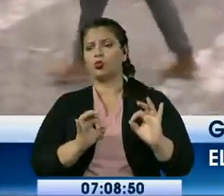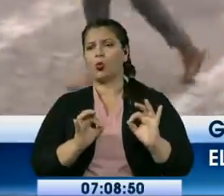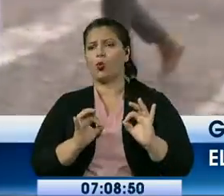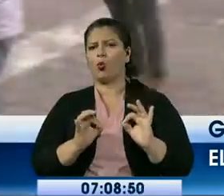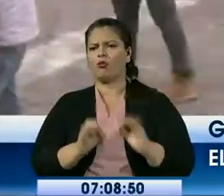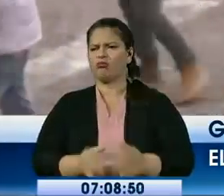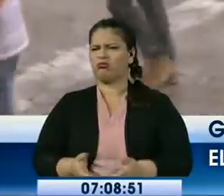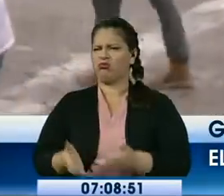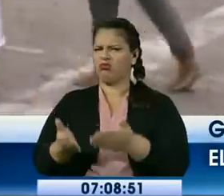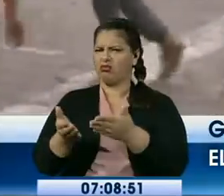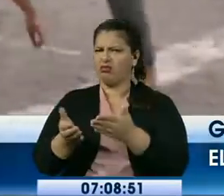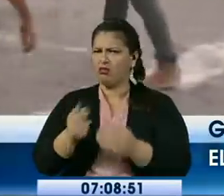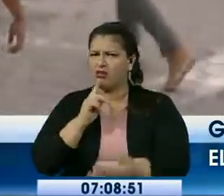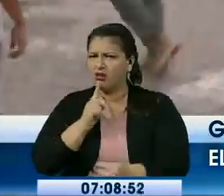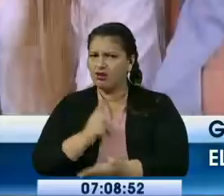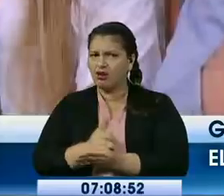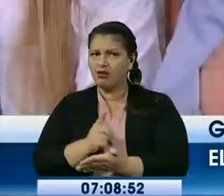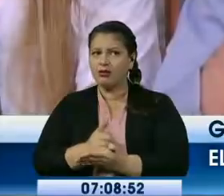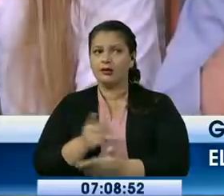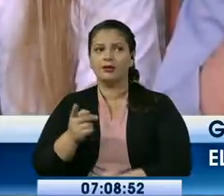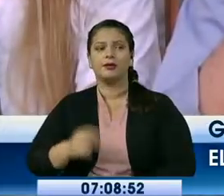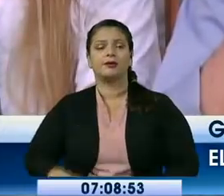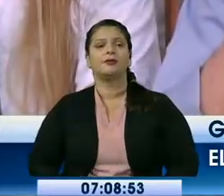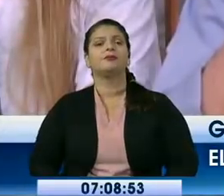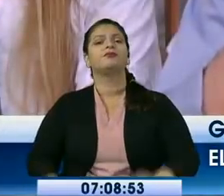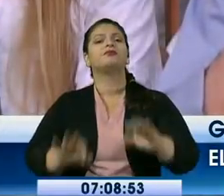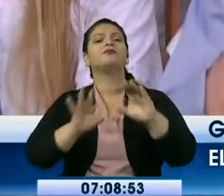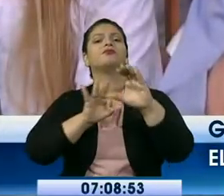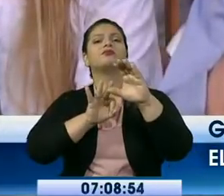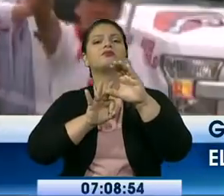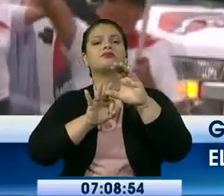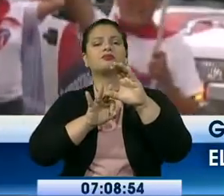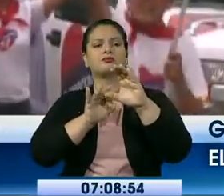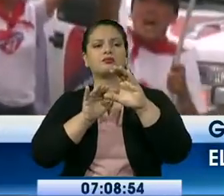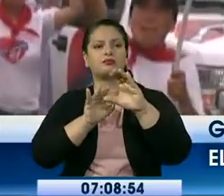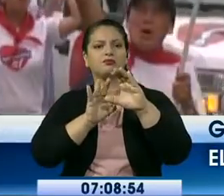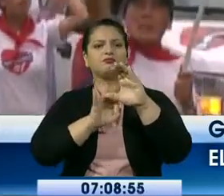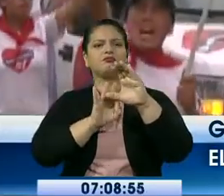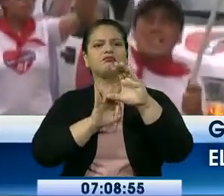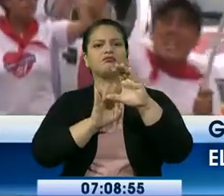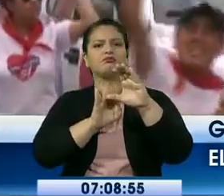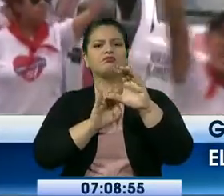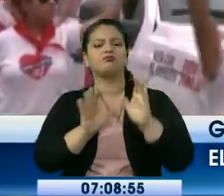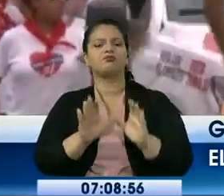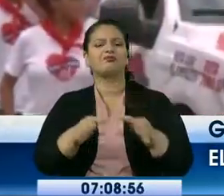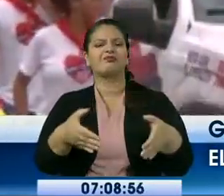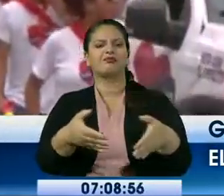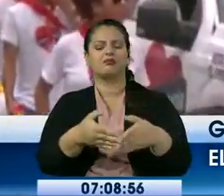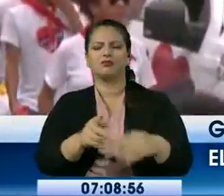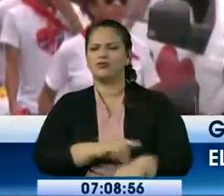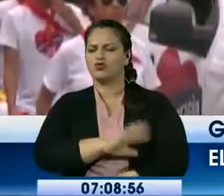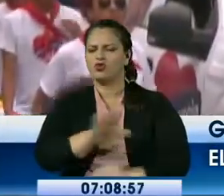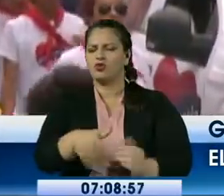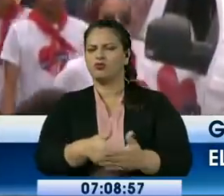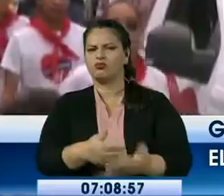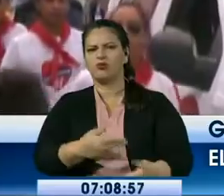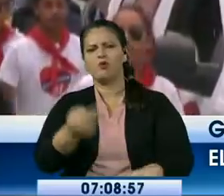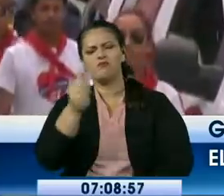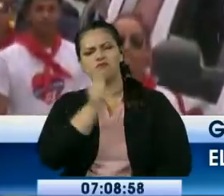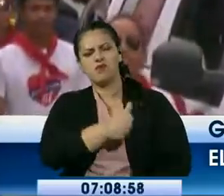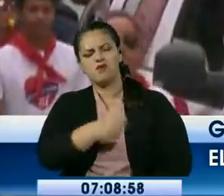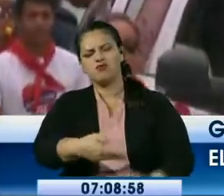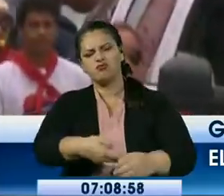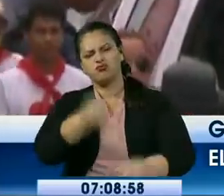de Participación Ciudadana. Deberían renunciar por dignidad. Reconoció que el que gane el sí no es suficiente para lograr